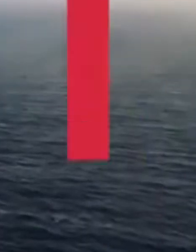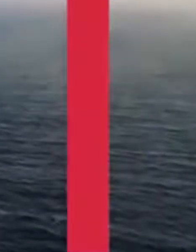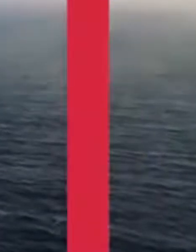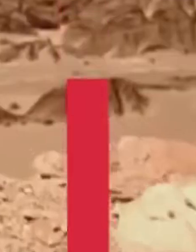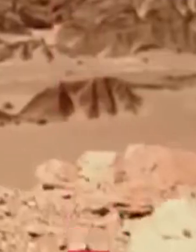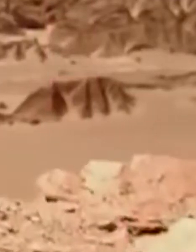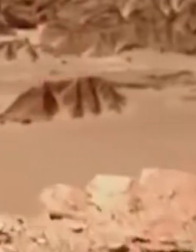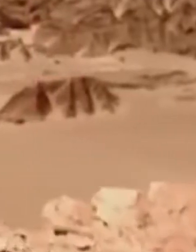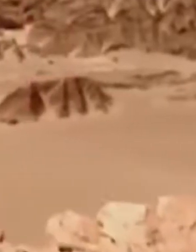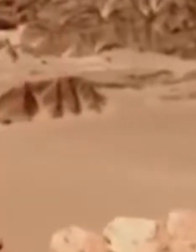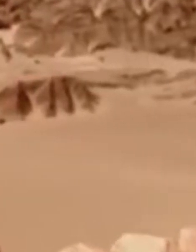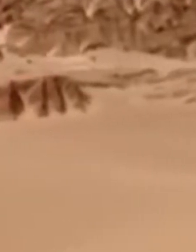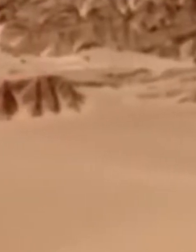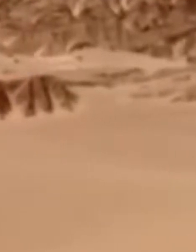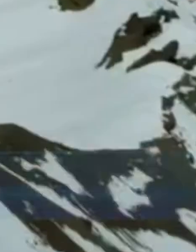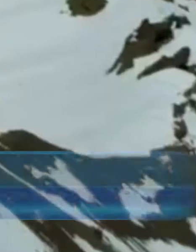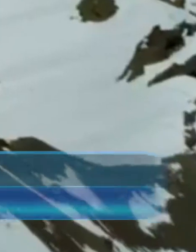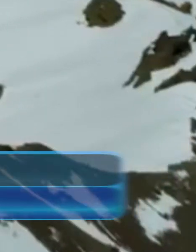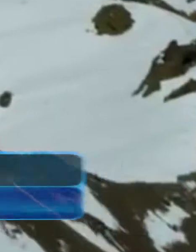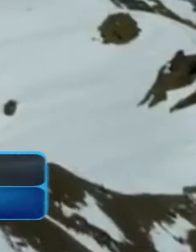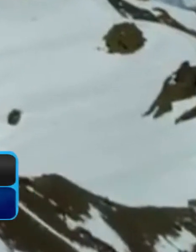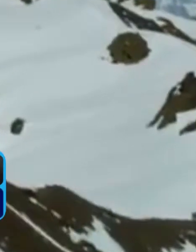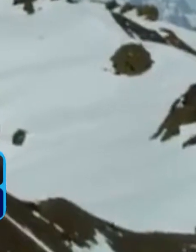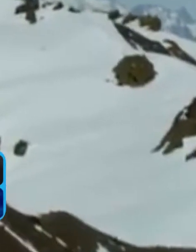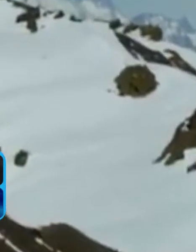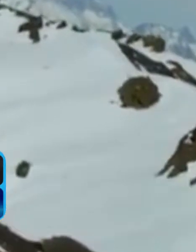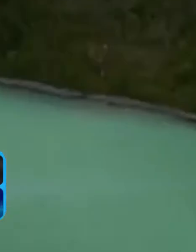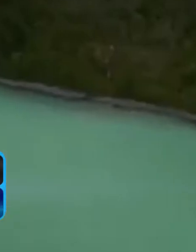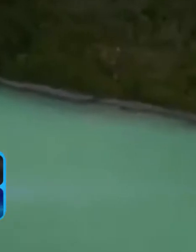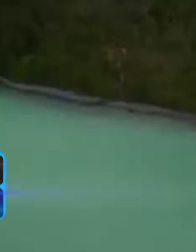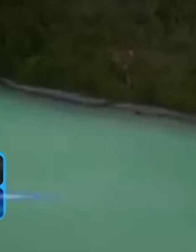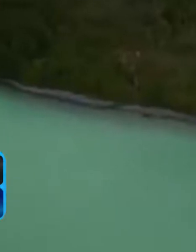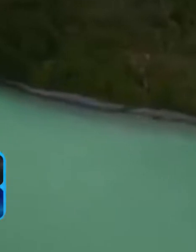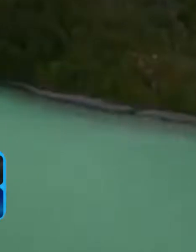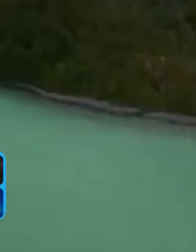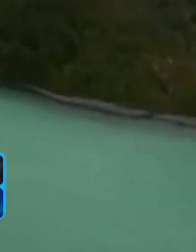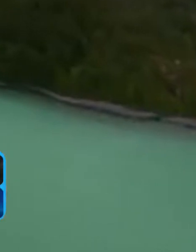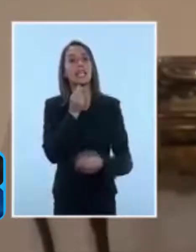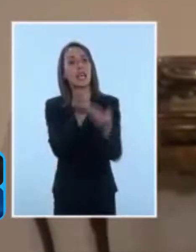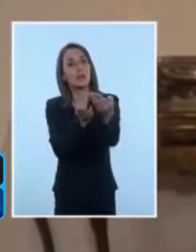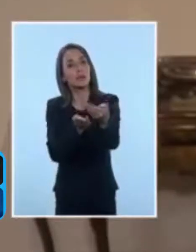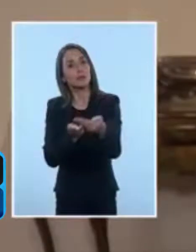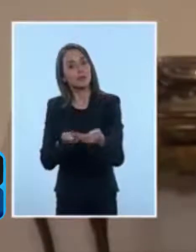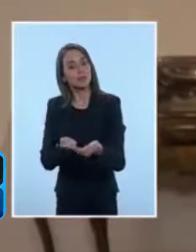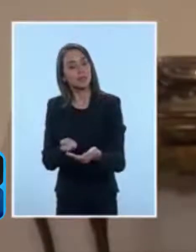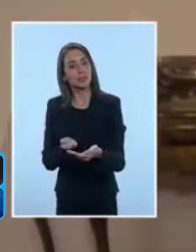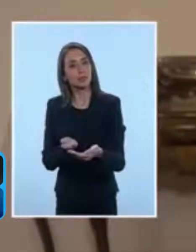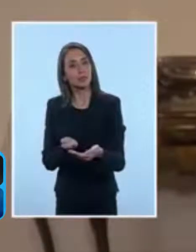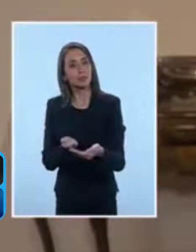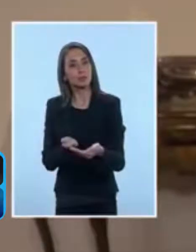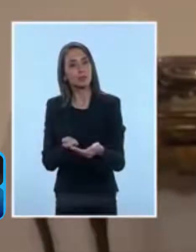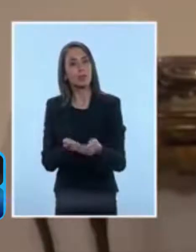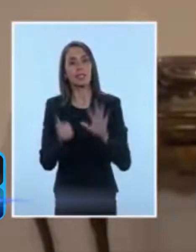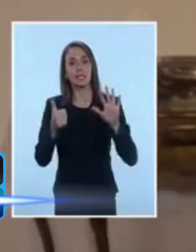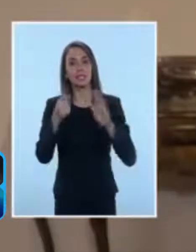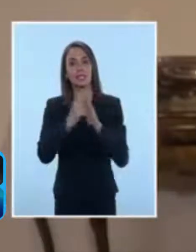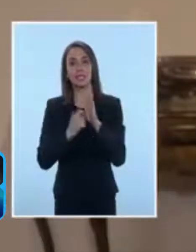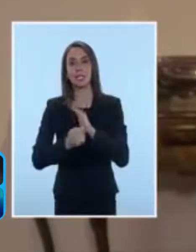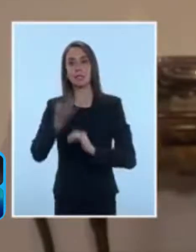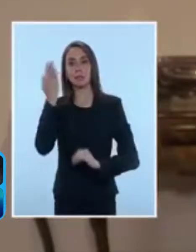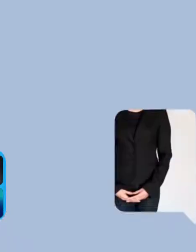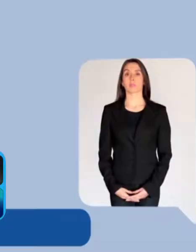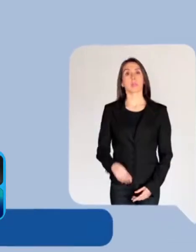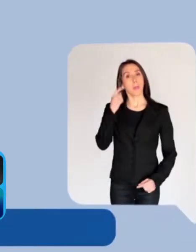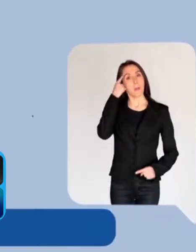escribir la nueva carta fundamental entre todos los chilenos es el objetivo del proceso constituyente que inició la etapa de participación ciudadana